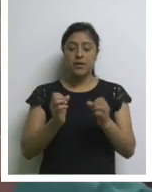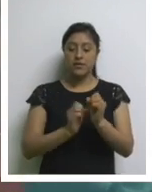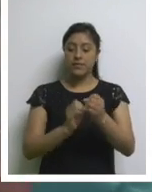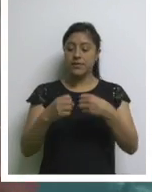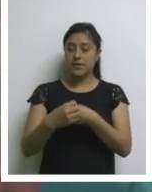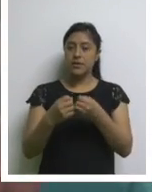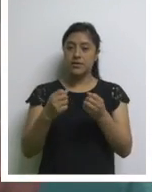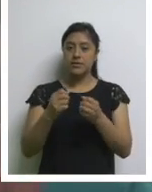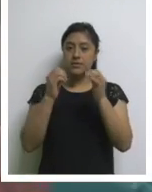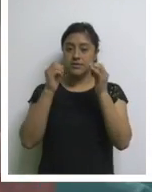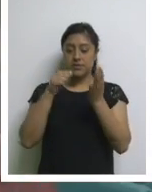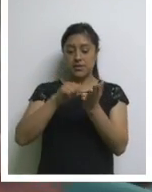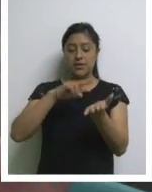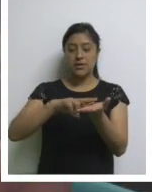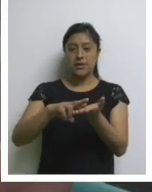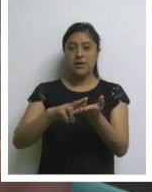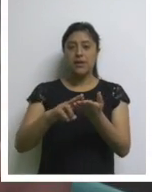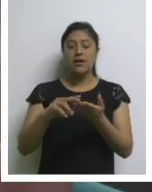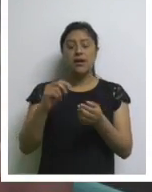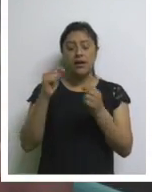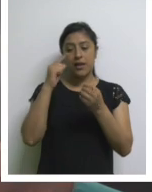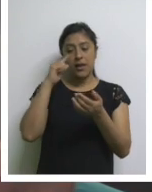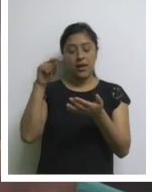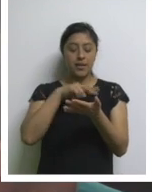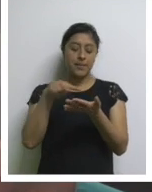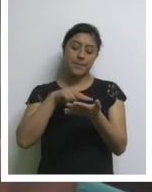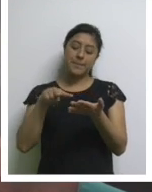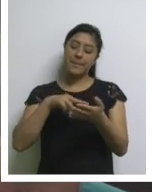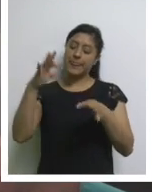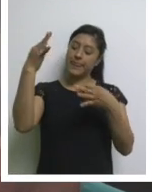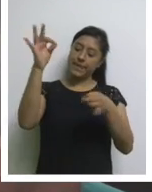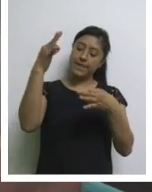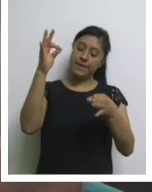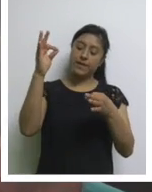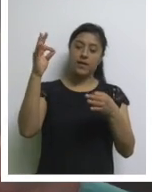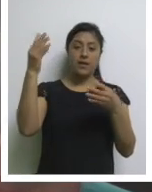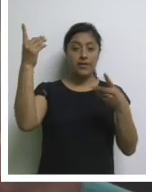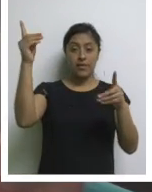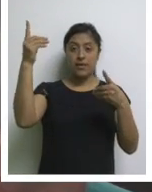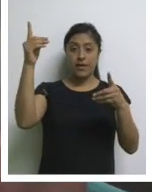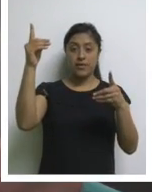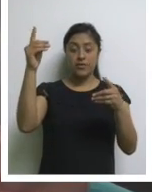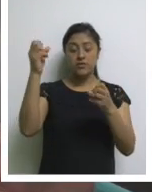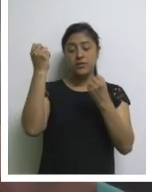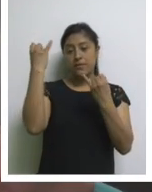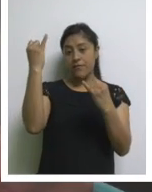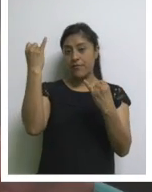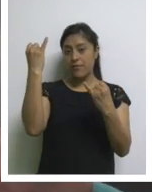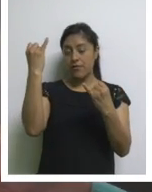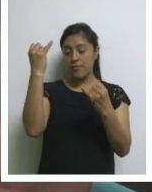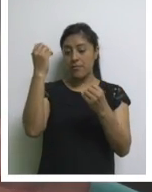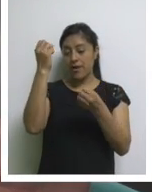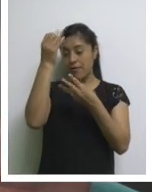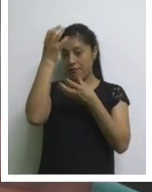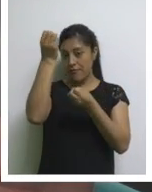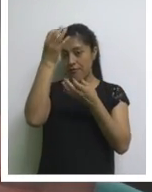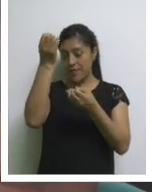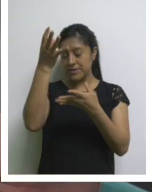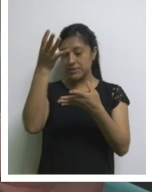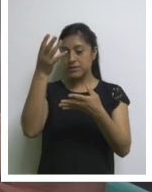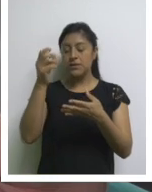nuestras oficinas registrales, antes de retirarse, revisen bien su hojita de datos, que su información